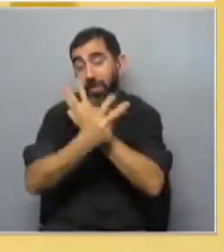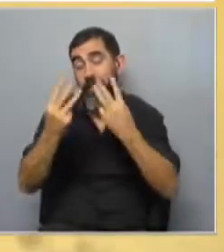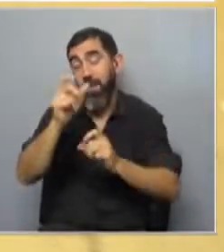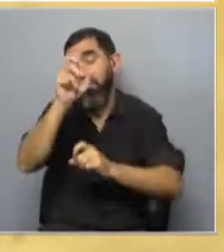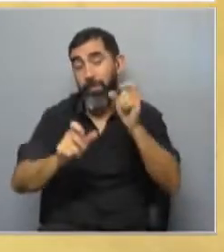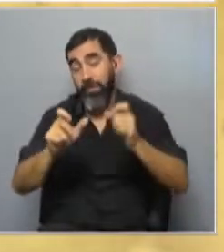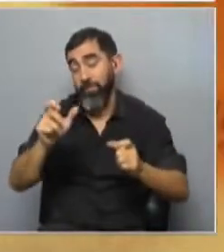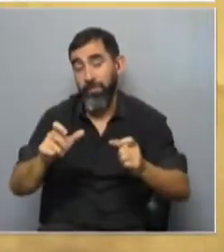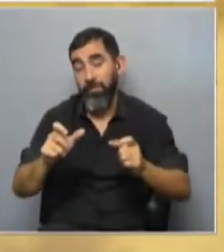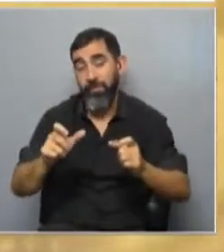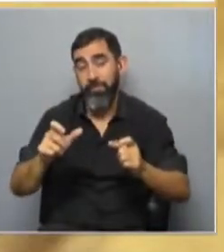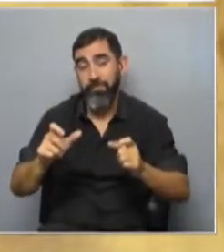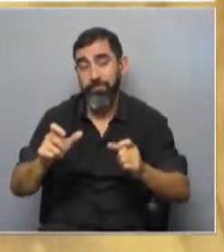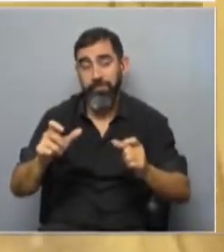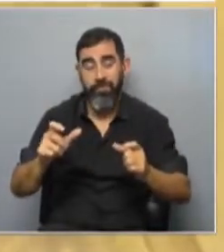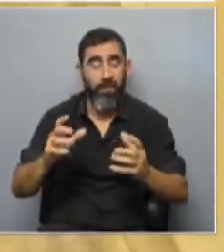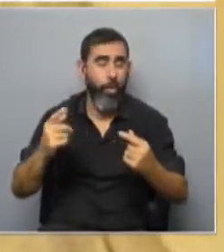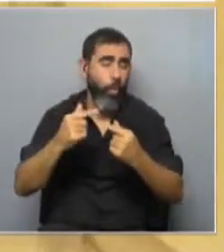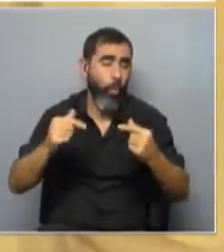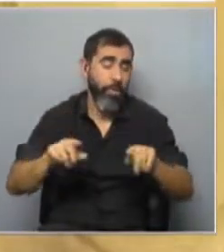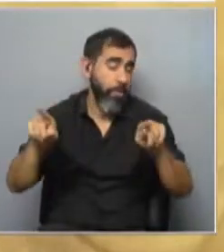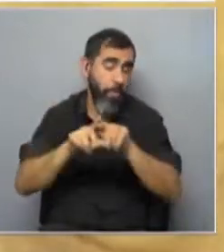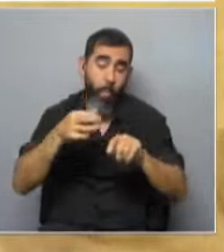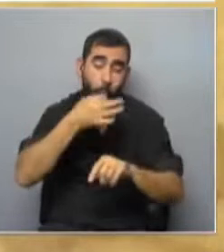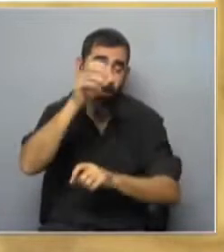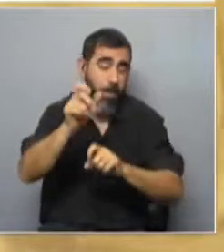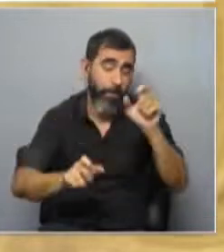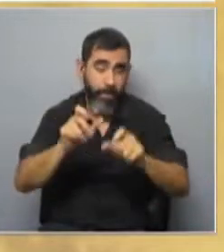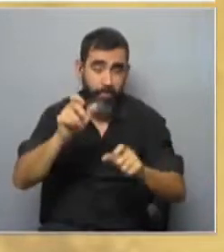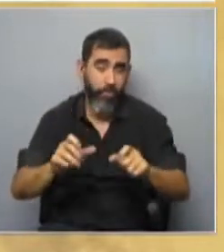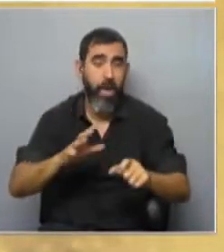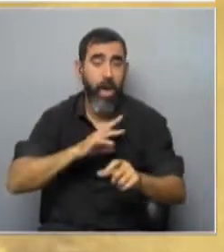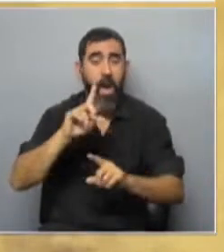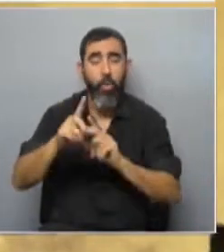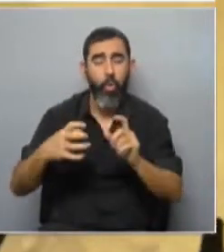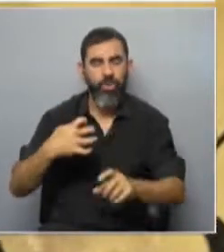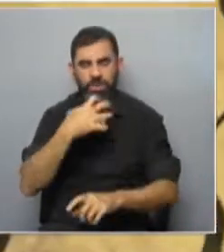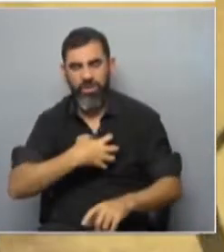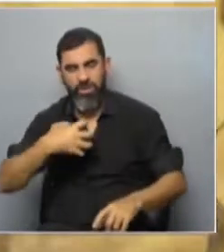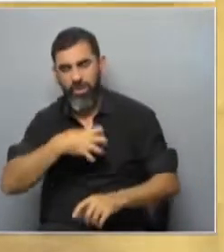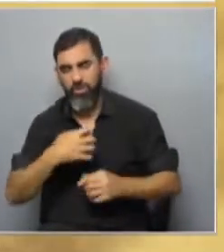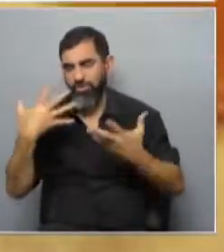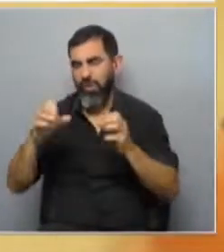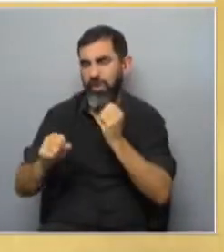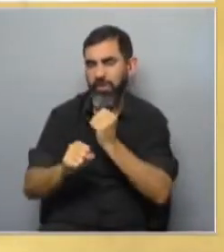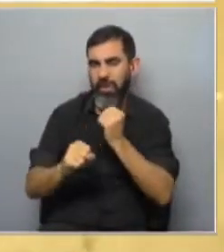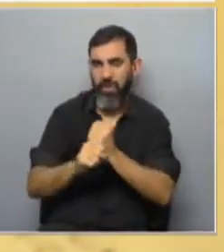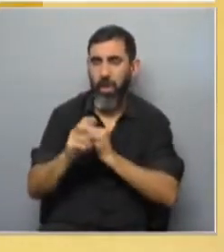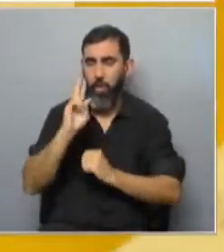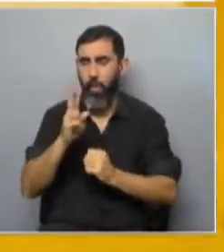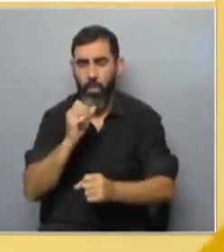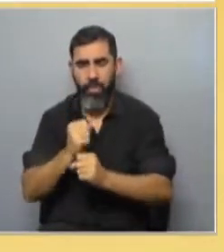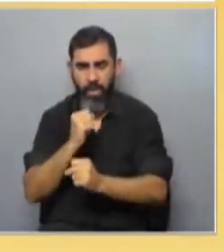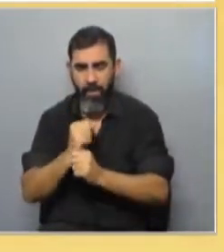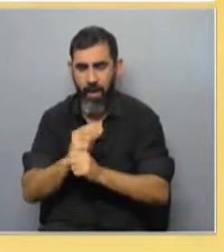con las glorias y mezquindades de cualquier otro, ¿no? Entonces hubo colegas celosos que no trabajaban y dejaban trabajar, hubo